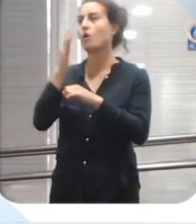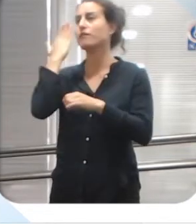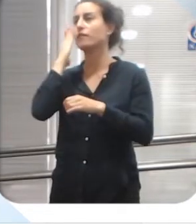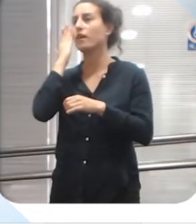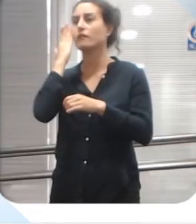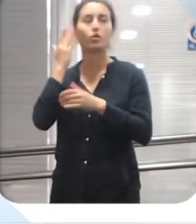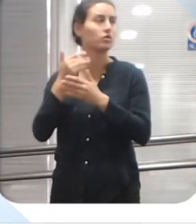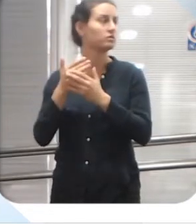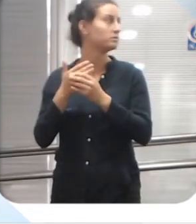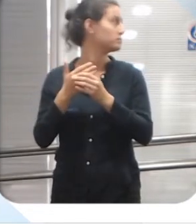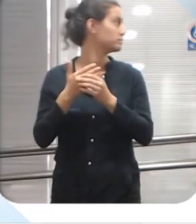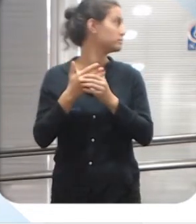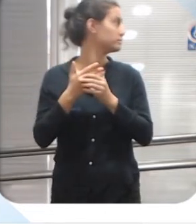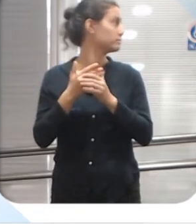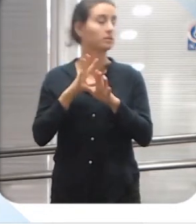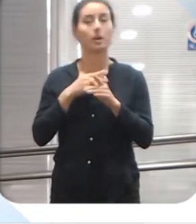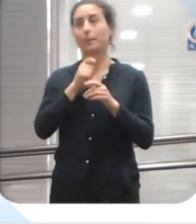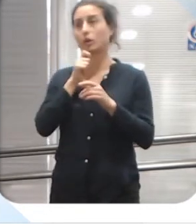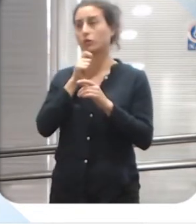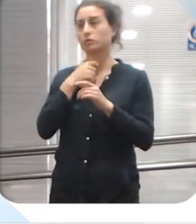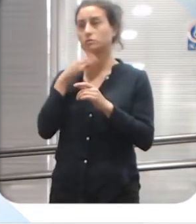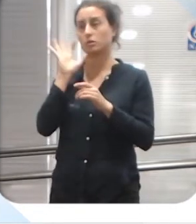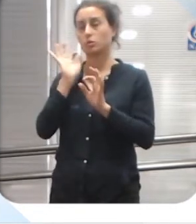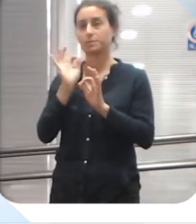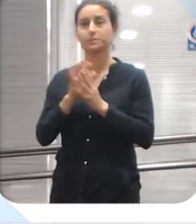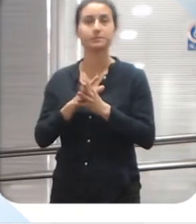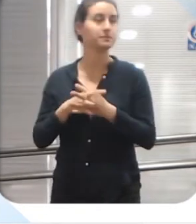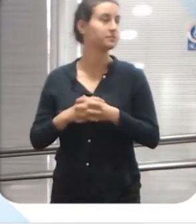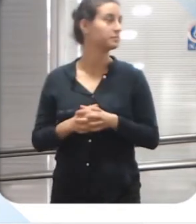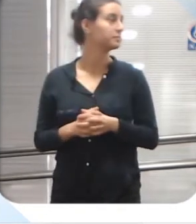sociales. Al micrófono. A ver el micrófono, que no te oye.